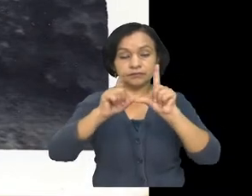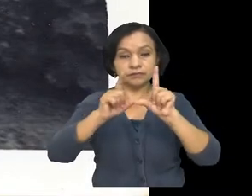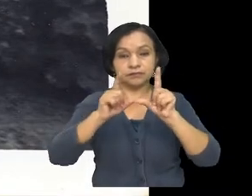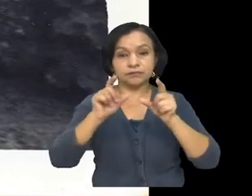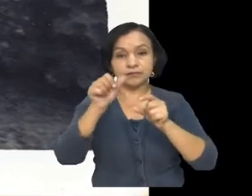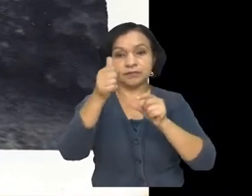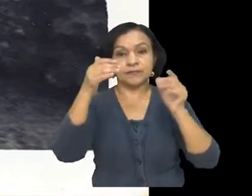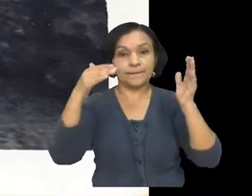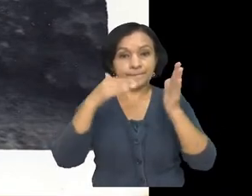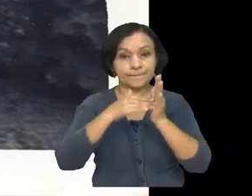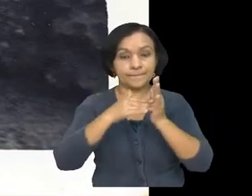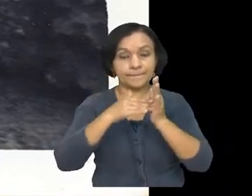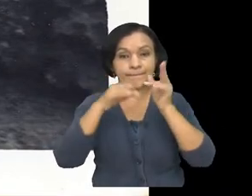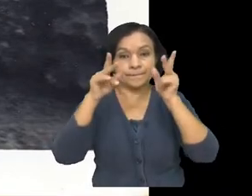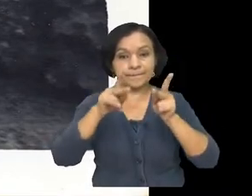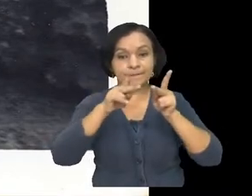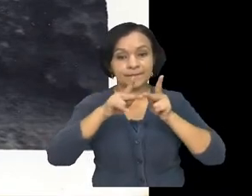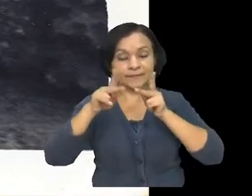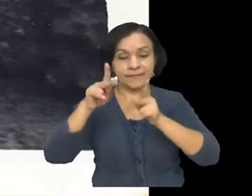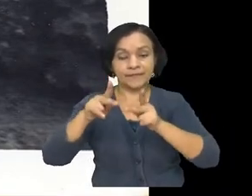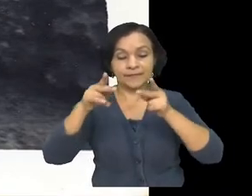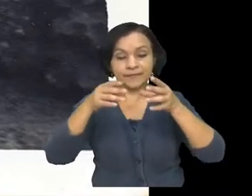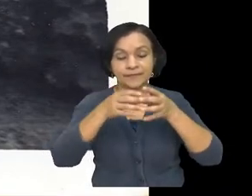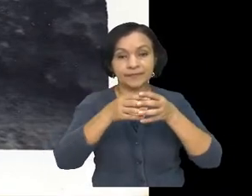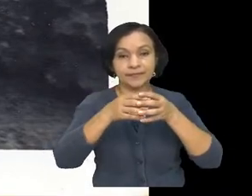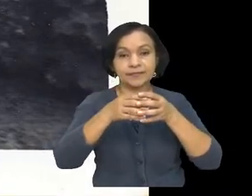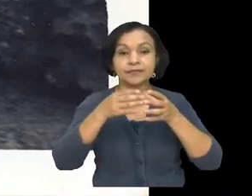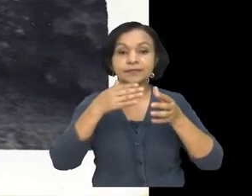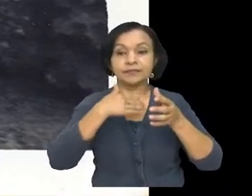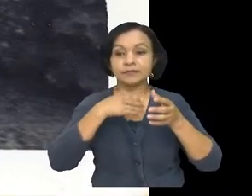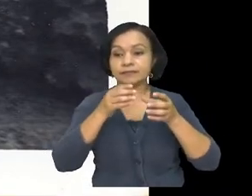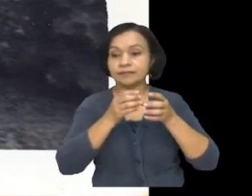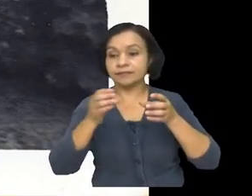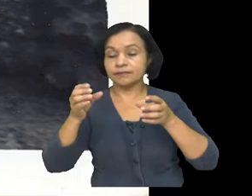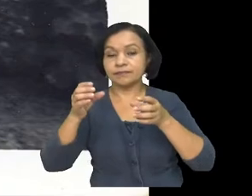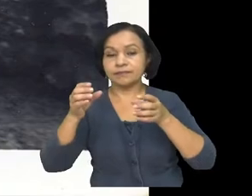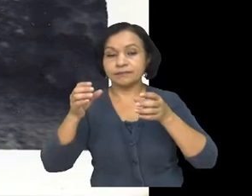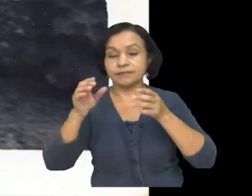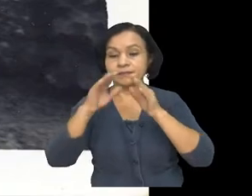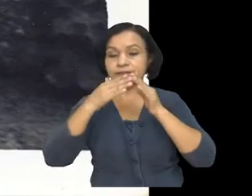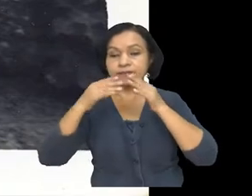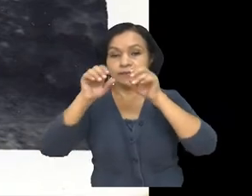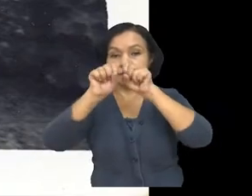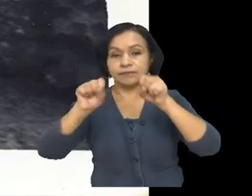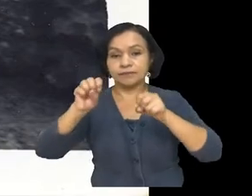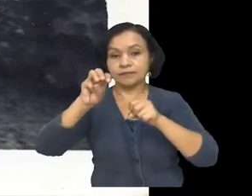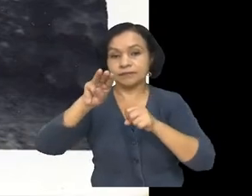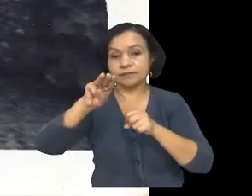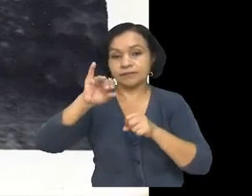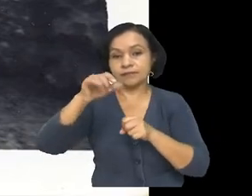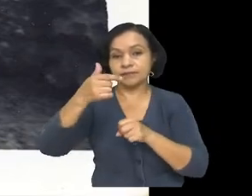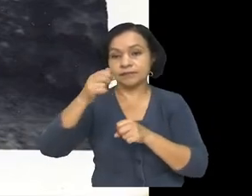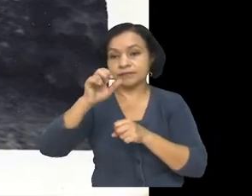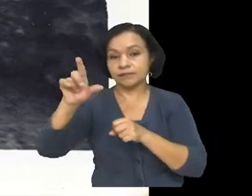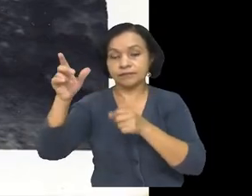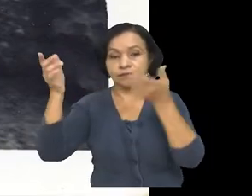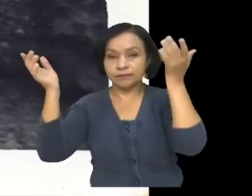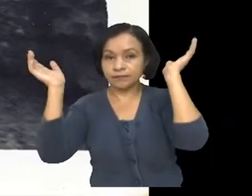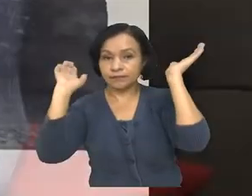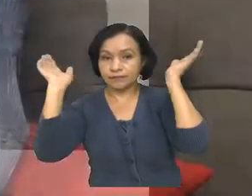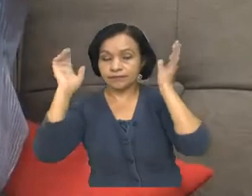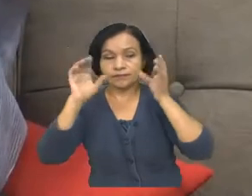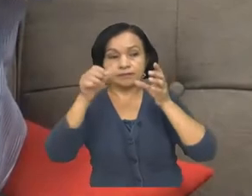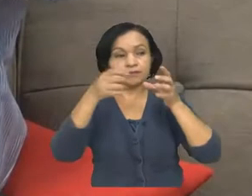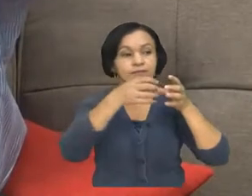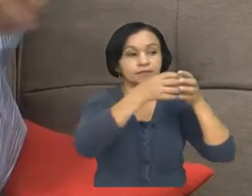6,000 personas. Claro. Entonces, en el caso mío, nos mandaron al barrio San Miguel, ahí por lo que es el mercado, a otros nos mandaron a otro lado.